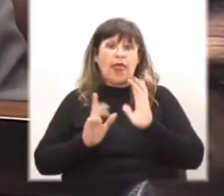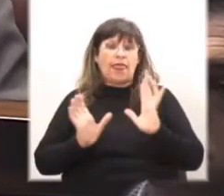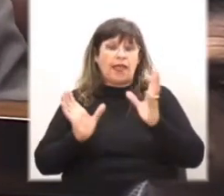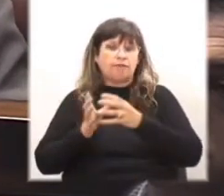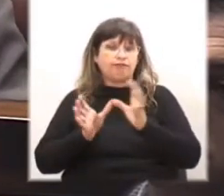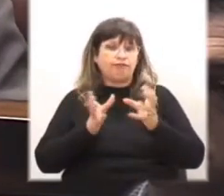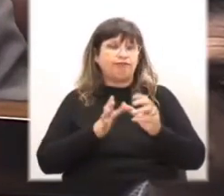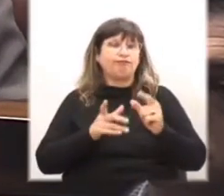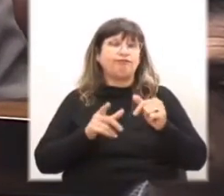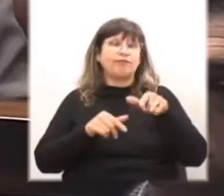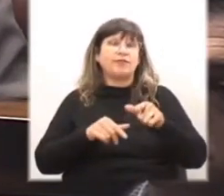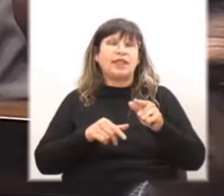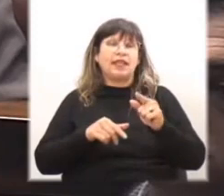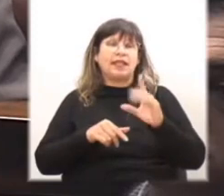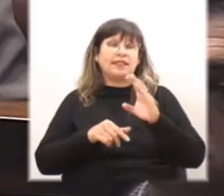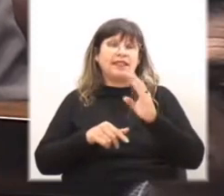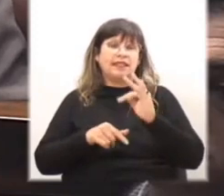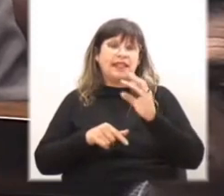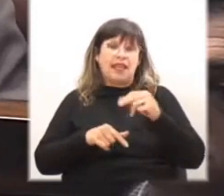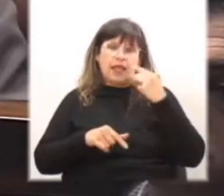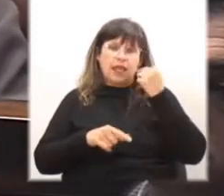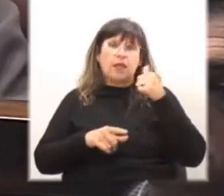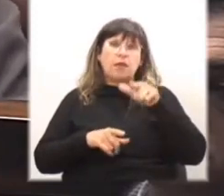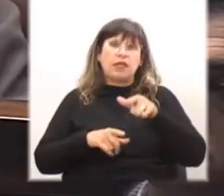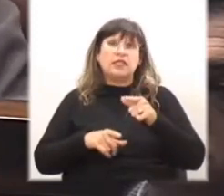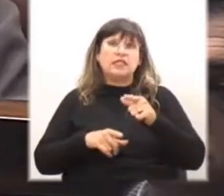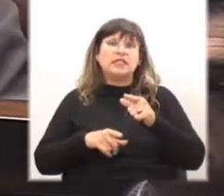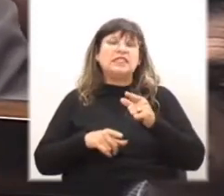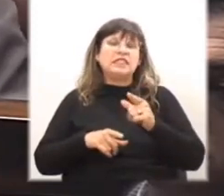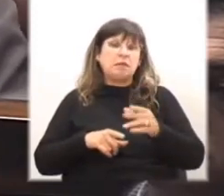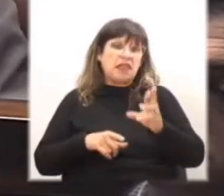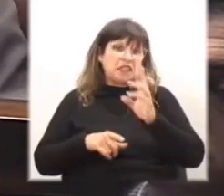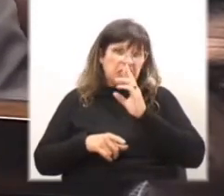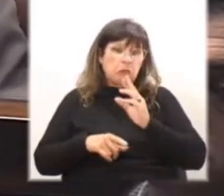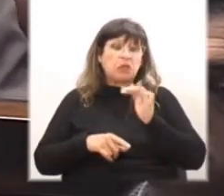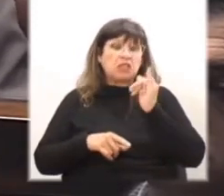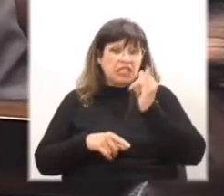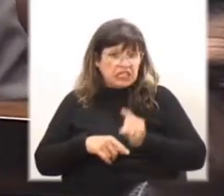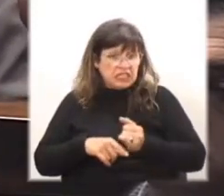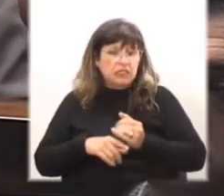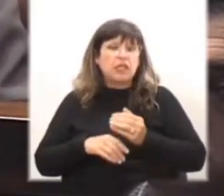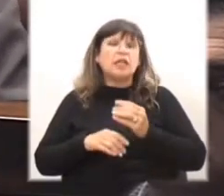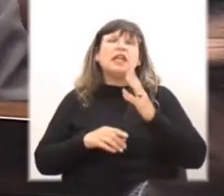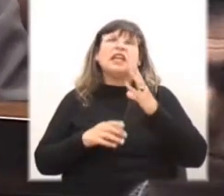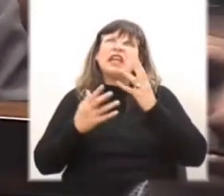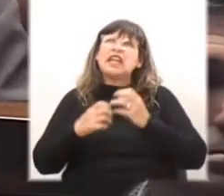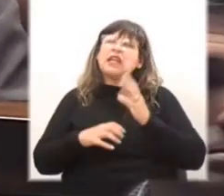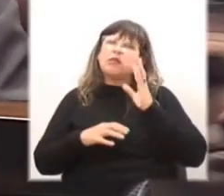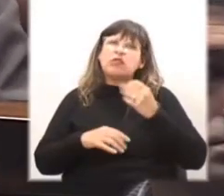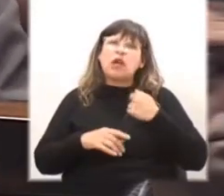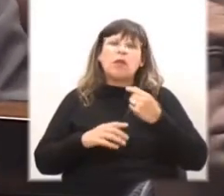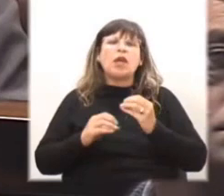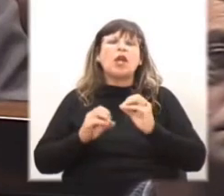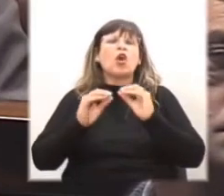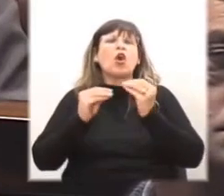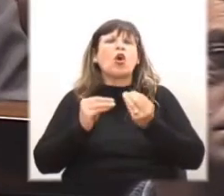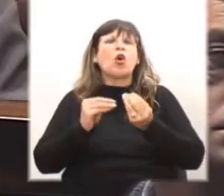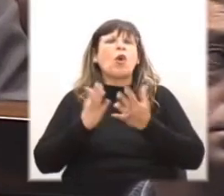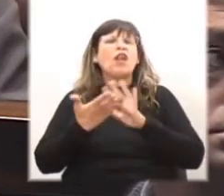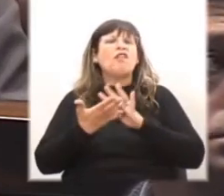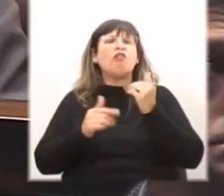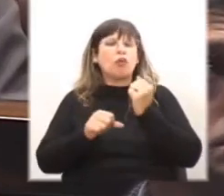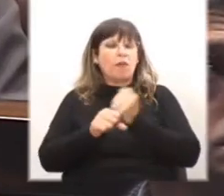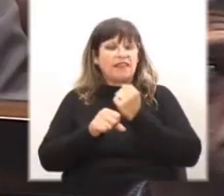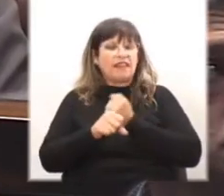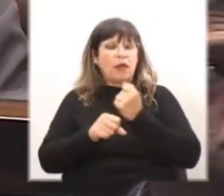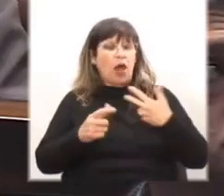secciones de CTM. En caso de que esta respuesta sea afirmativa, queremos saber cuál ha sido su desempeño desde el ingreso hasta